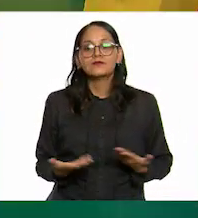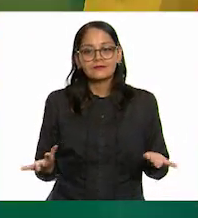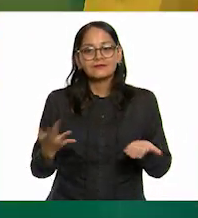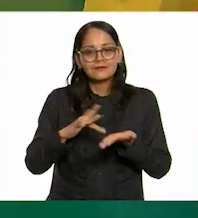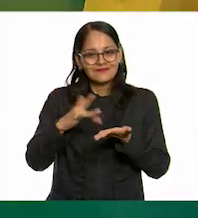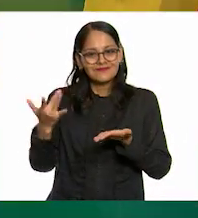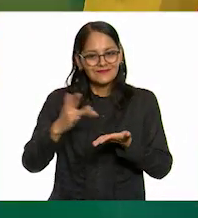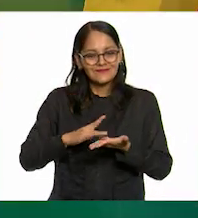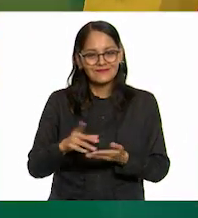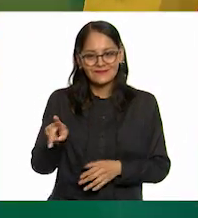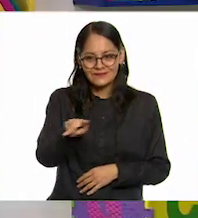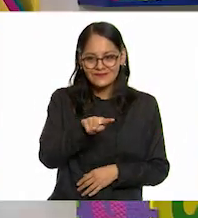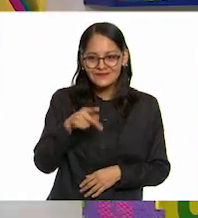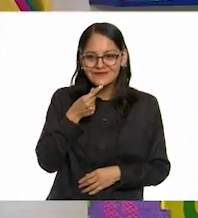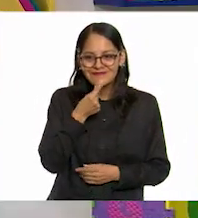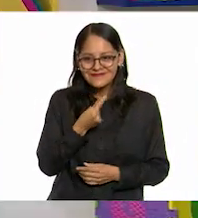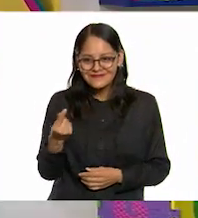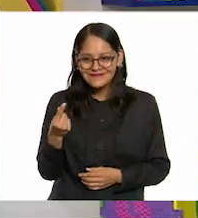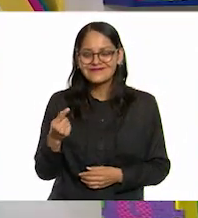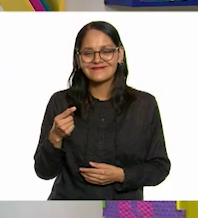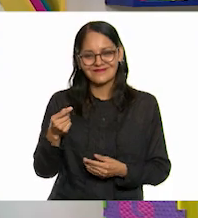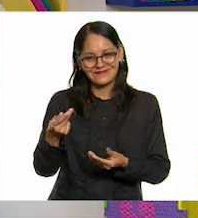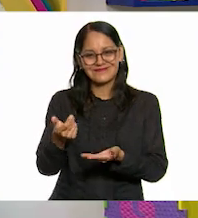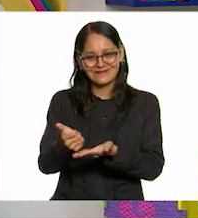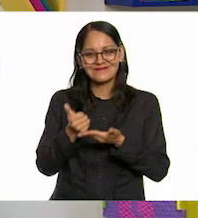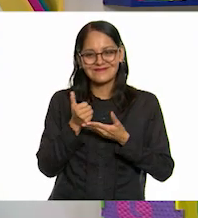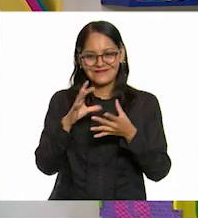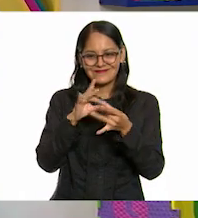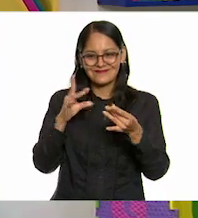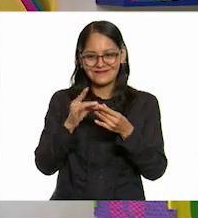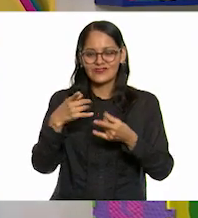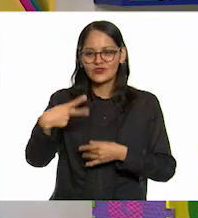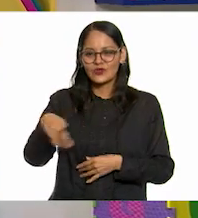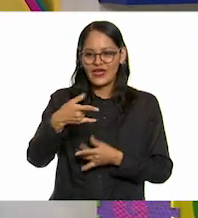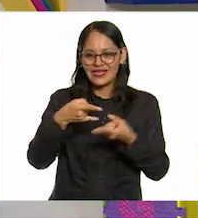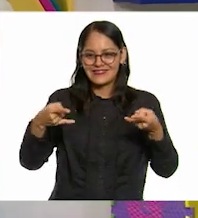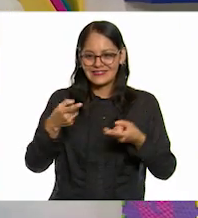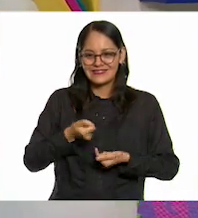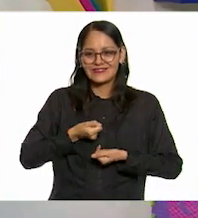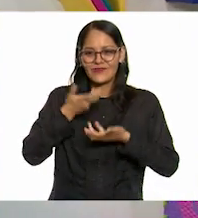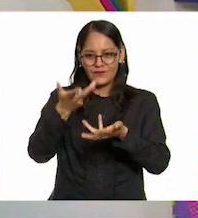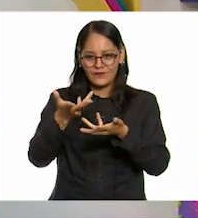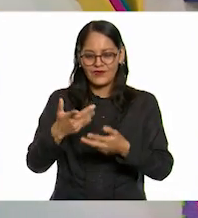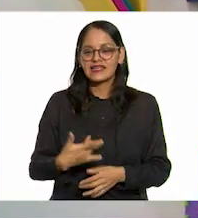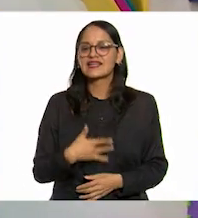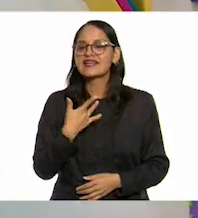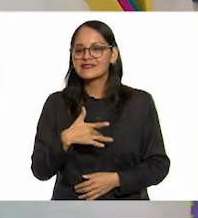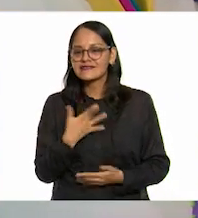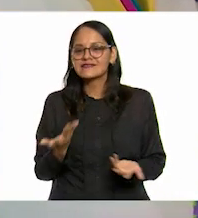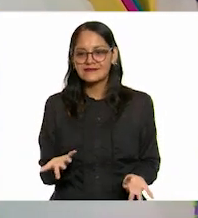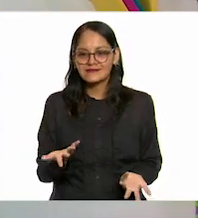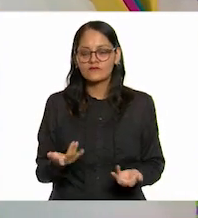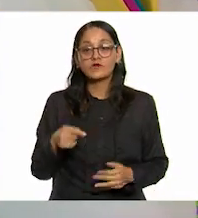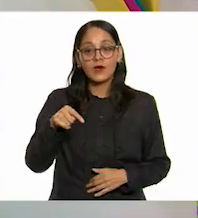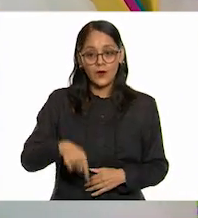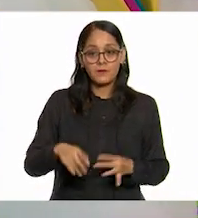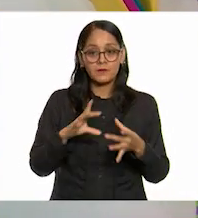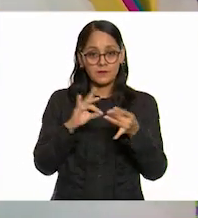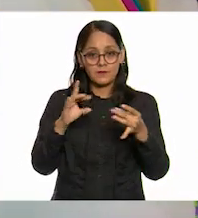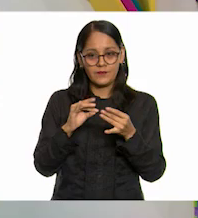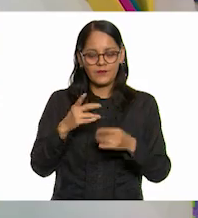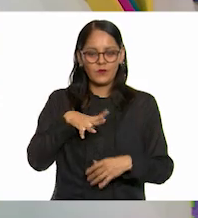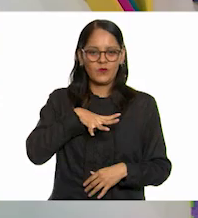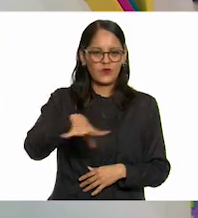Muchísimas gracias, compañeras y compañeros que nos compartieron sus experiencias sobre lo que sienten acerca de esta emoción, la